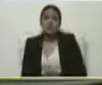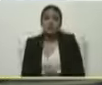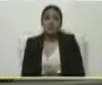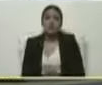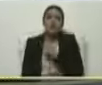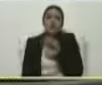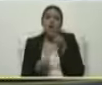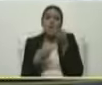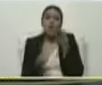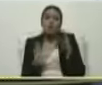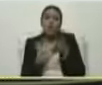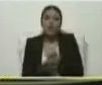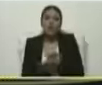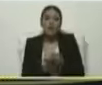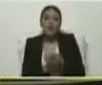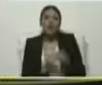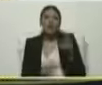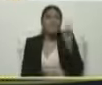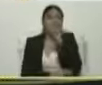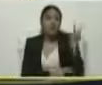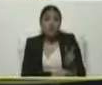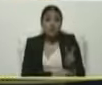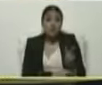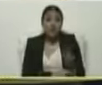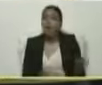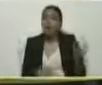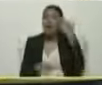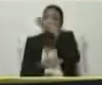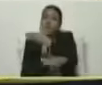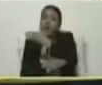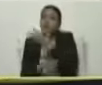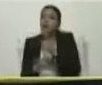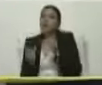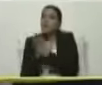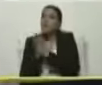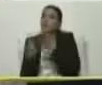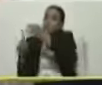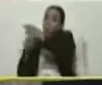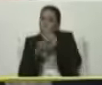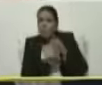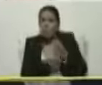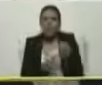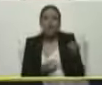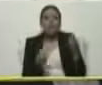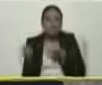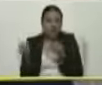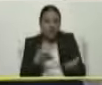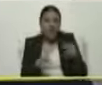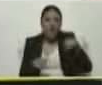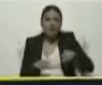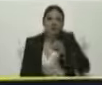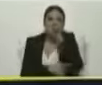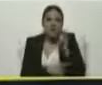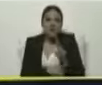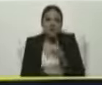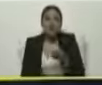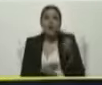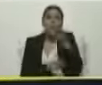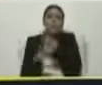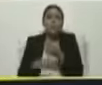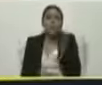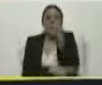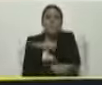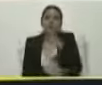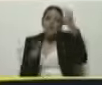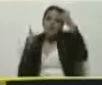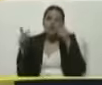contó quiénes fueron de Venezuela a traer a esos paramilitares para asaltar Miraflores y matar a Chávez. Y en